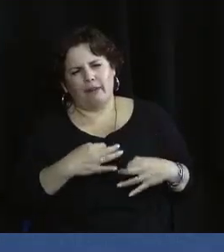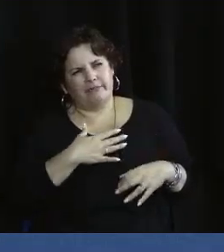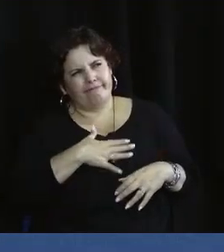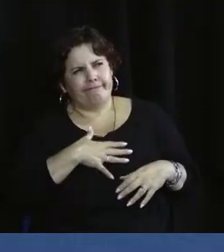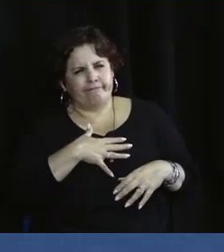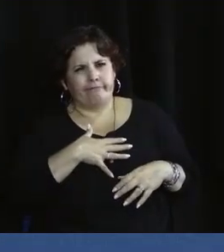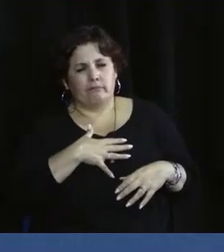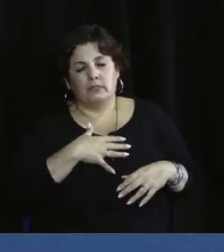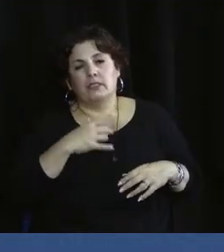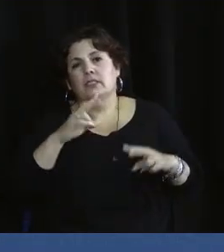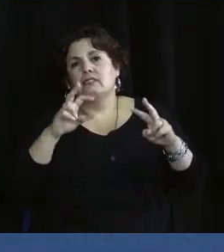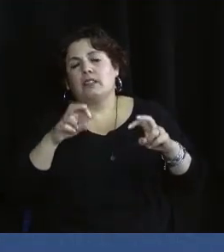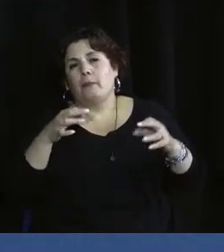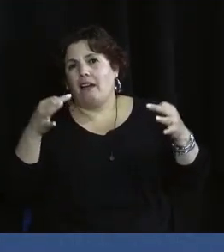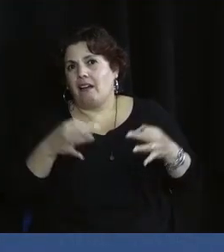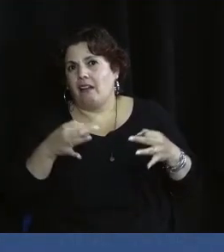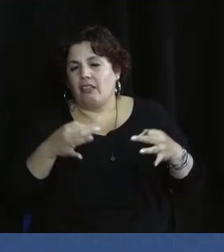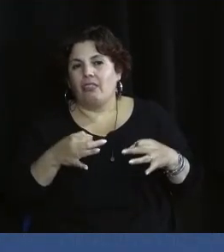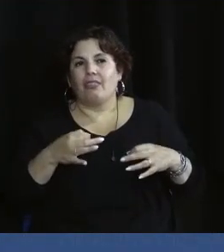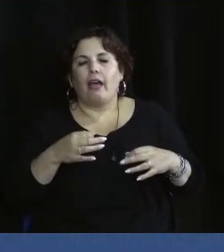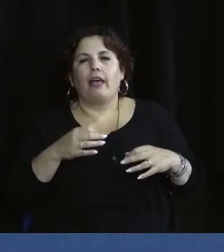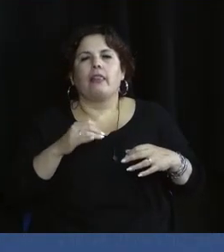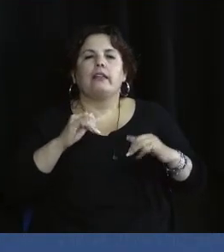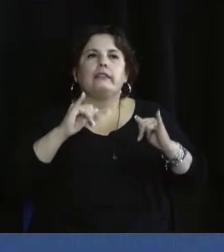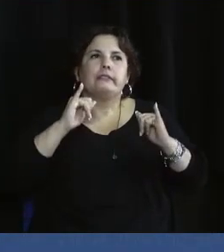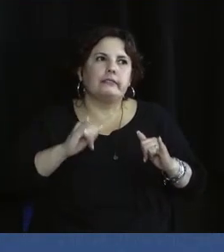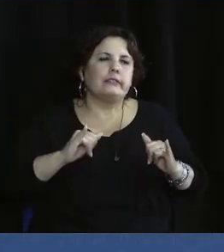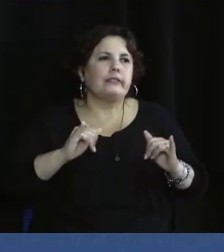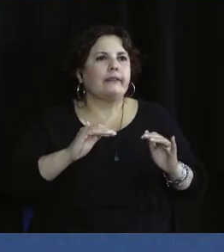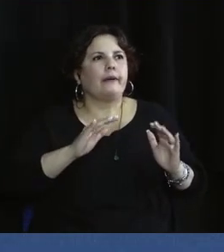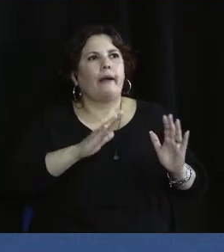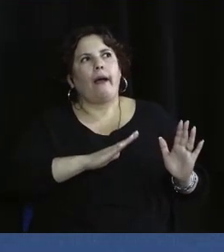Hay un dato de la realidad que más allá